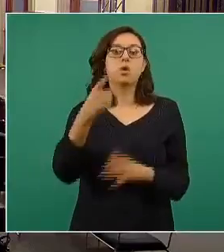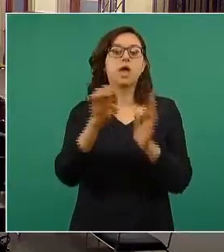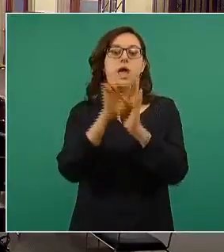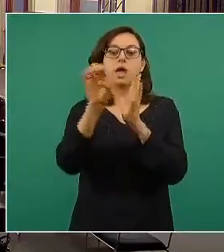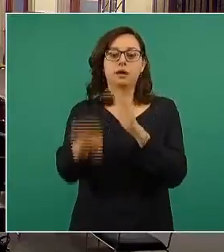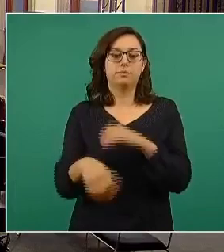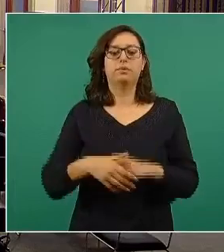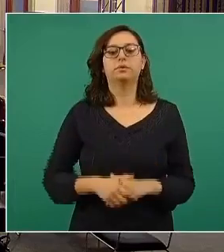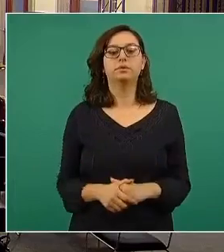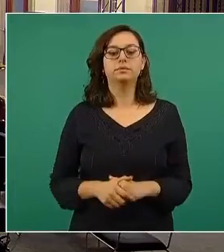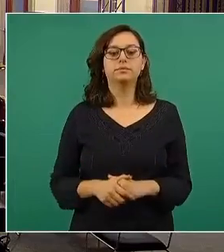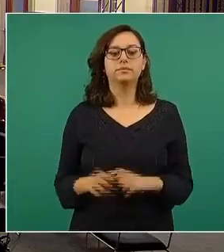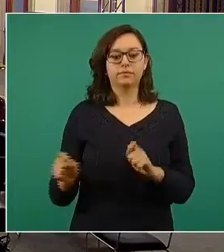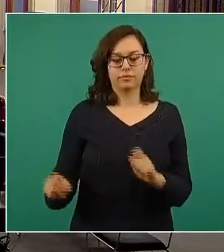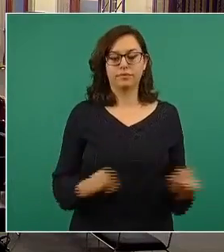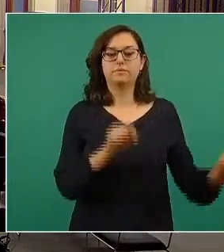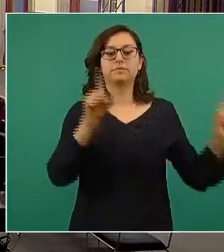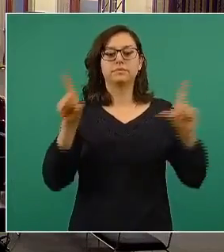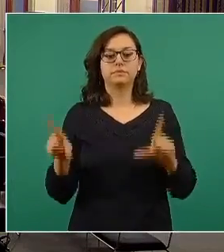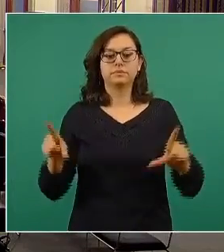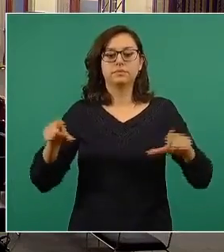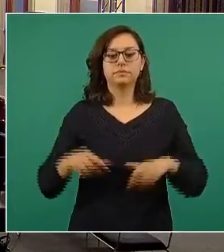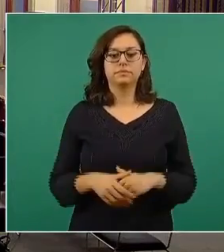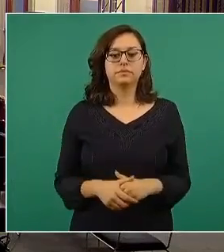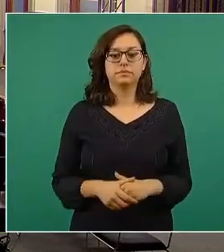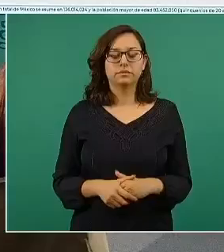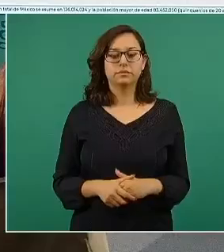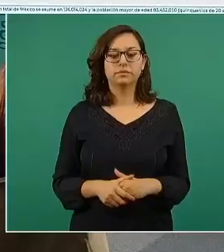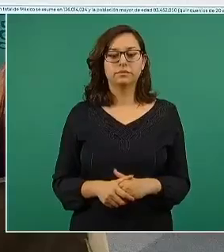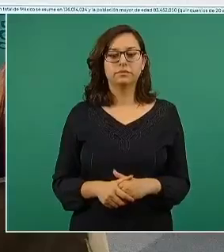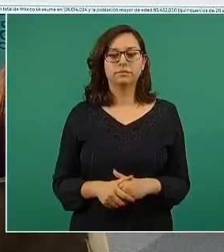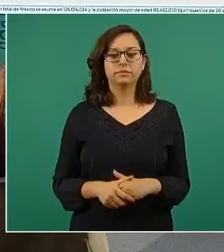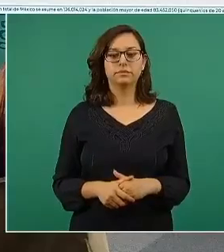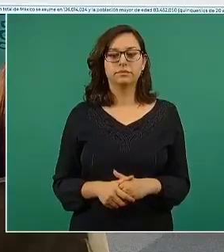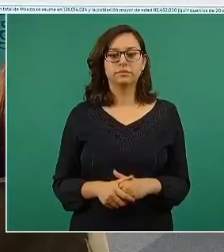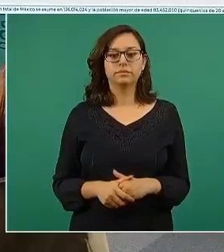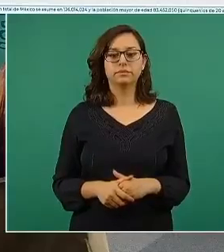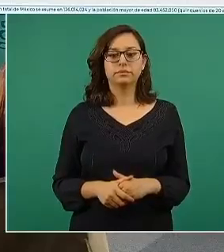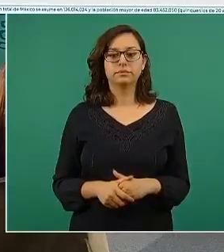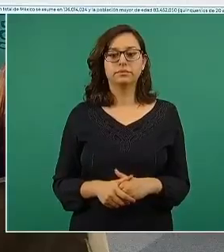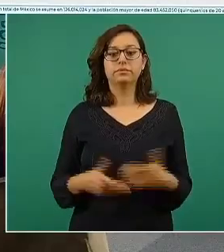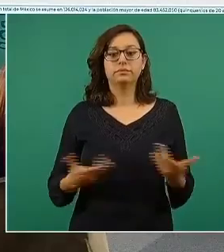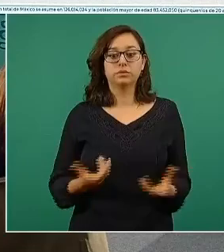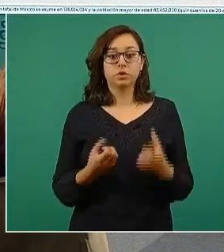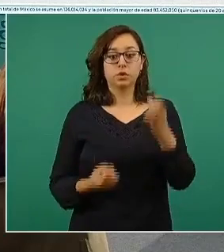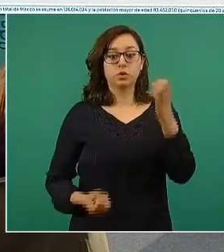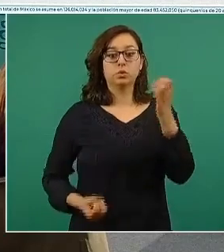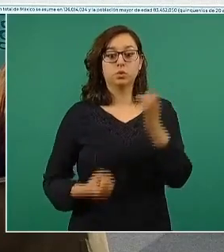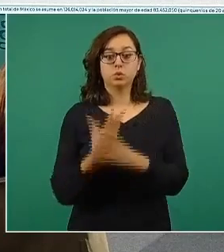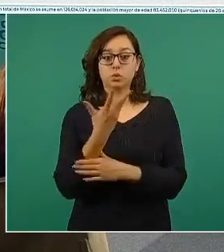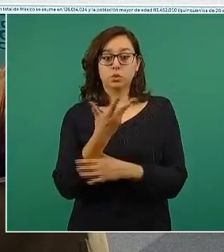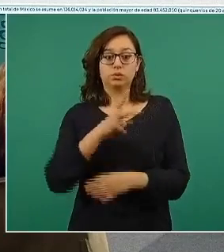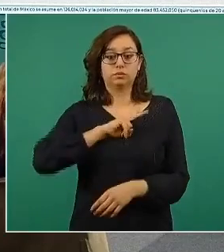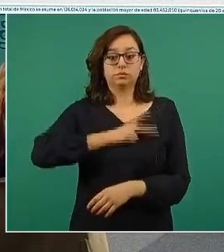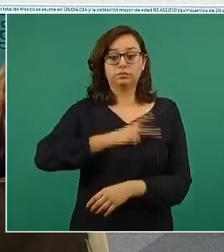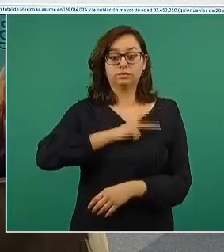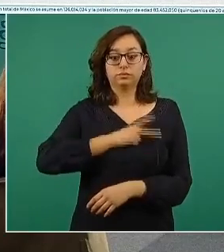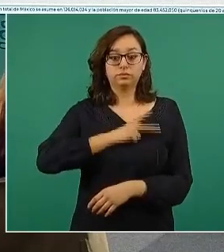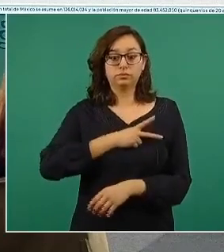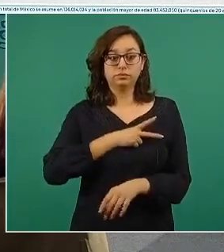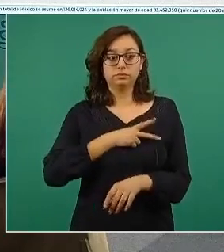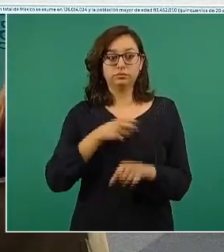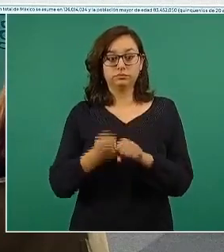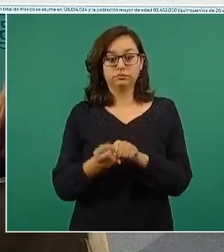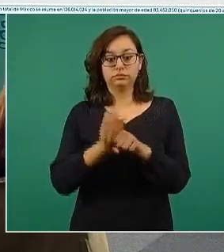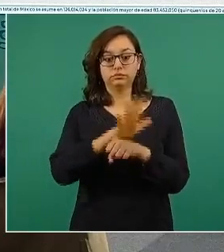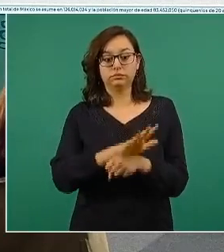es precisamente en la siguiente diapositiva, que al encontrarnos ante un nuevo microorganismo que no había existido antes en